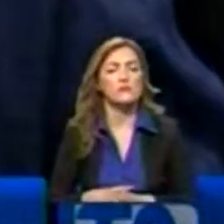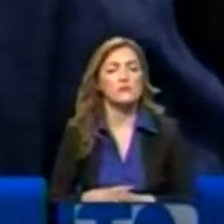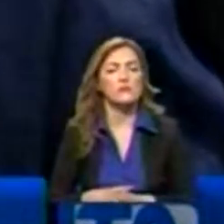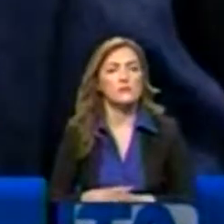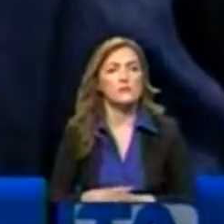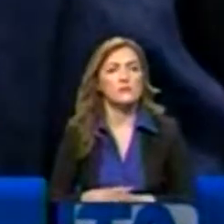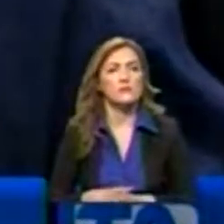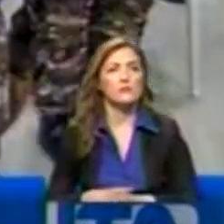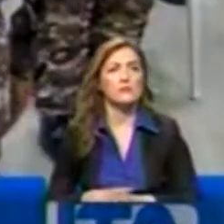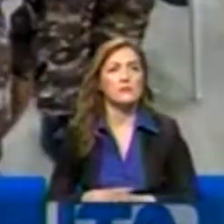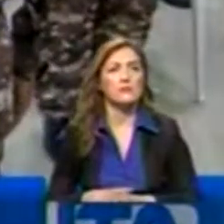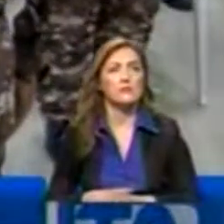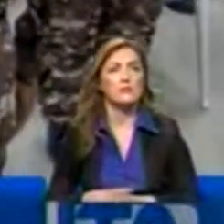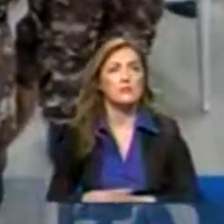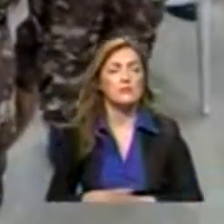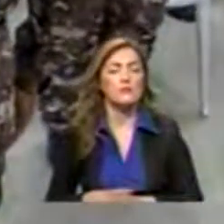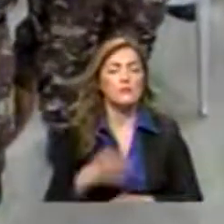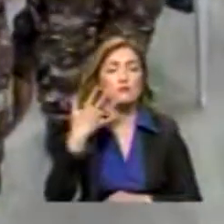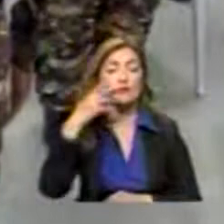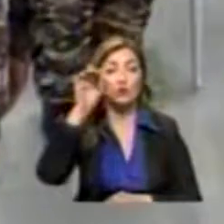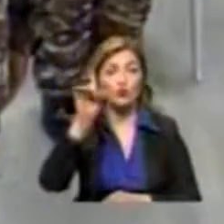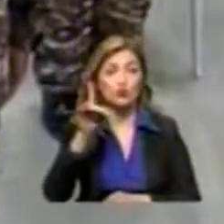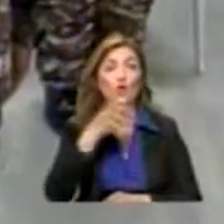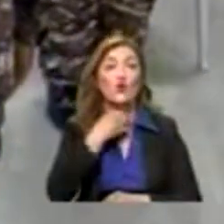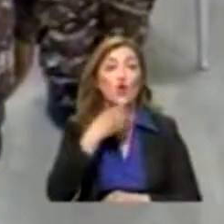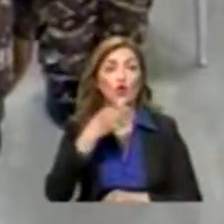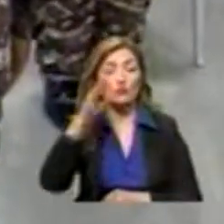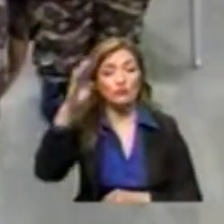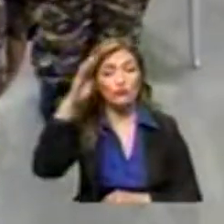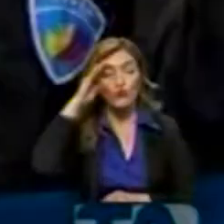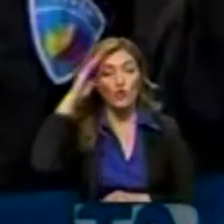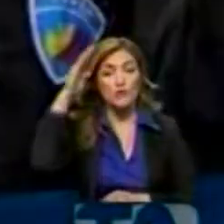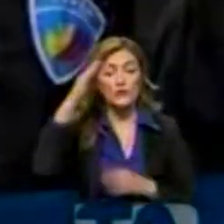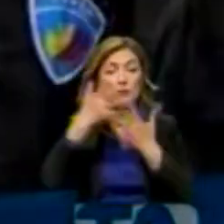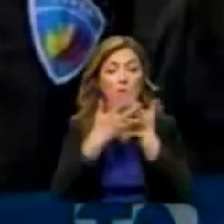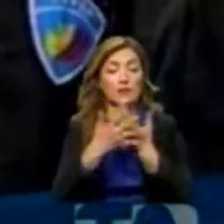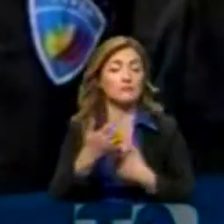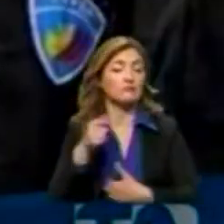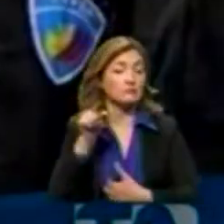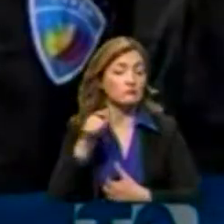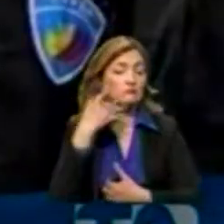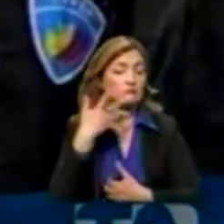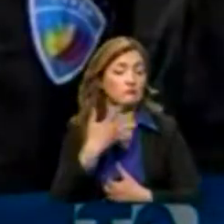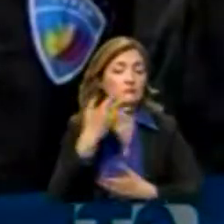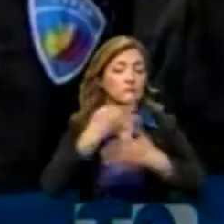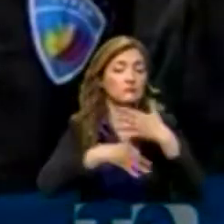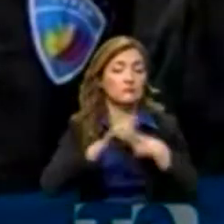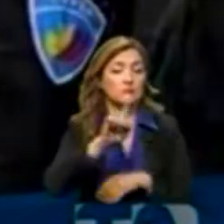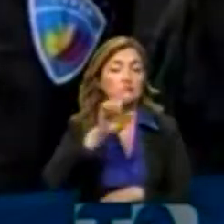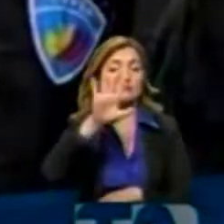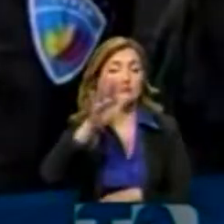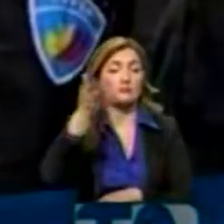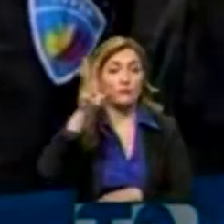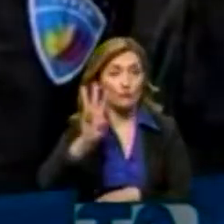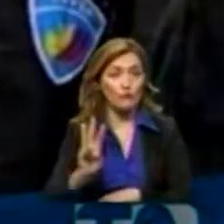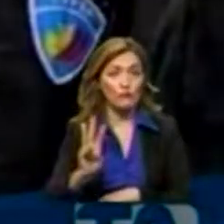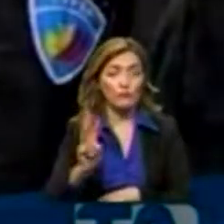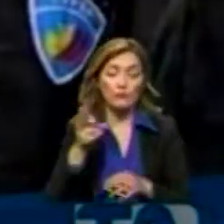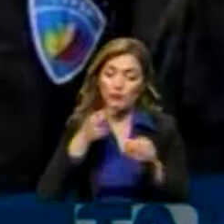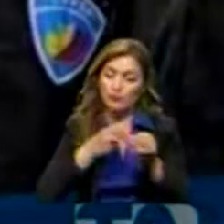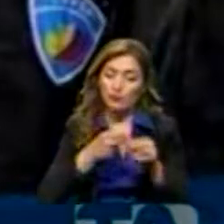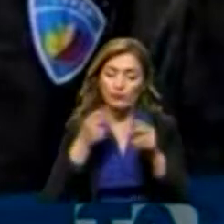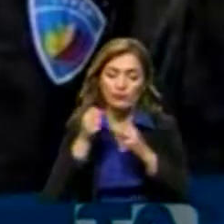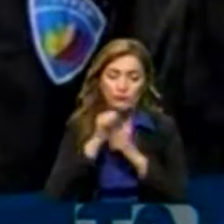de privación de libertad. Desde el 1 de agosto, los agentes del Cuerpo de Seguridad Penitenciaria, que a la fecha son 1.516, pasan a formar parte